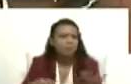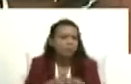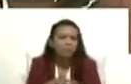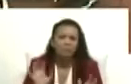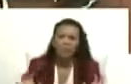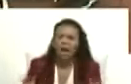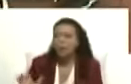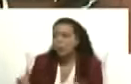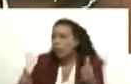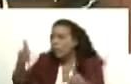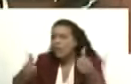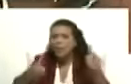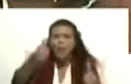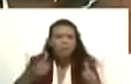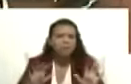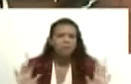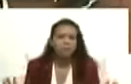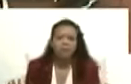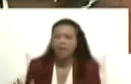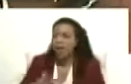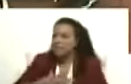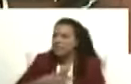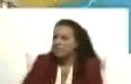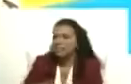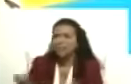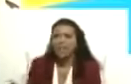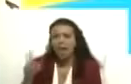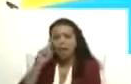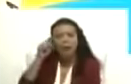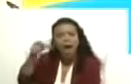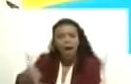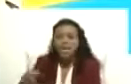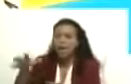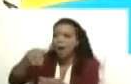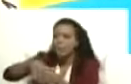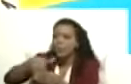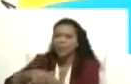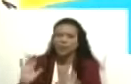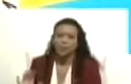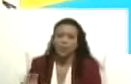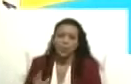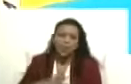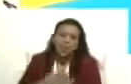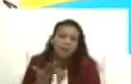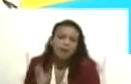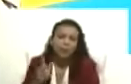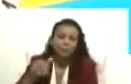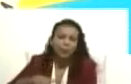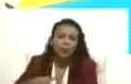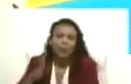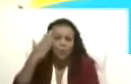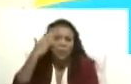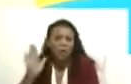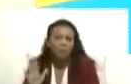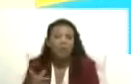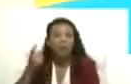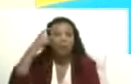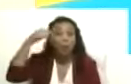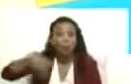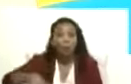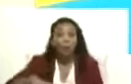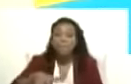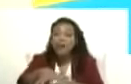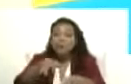de cuál fue su motivación para acudir a las mesas de votación. Hoy,